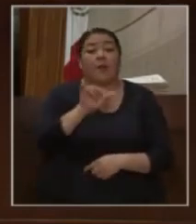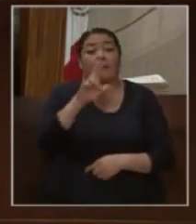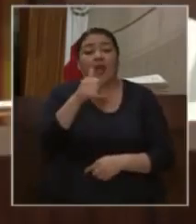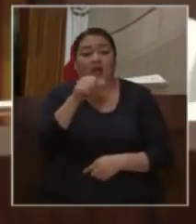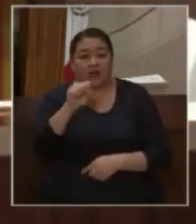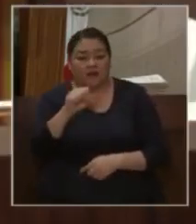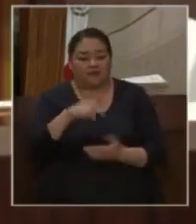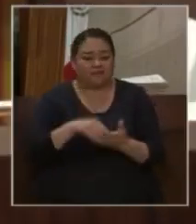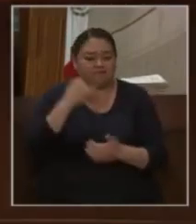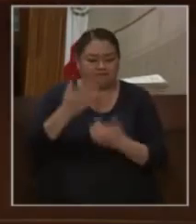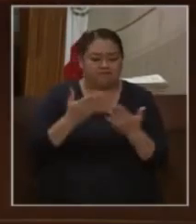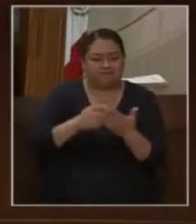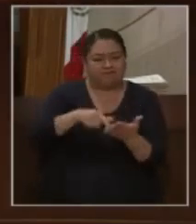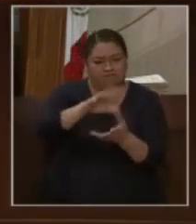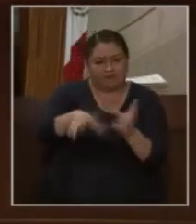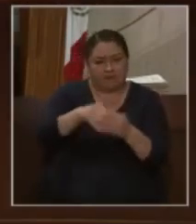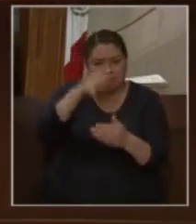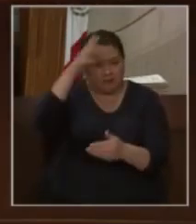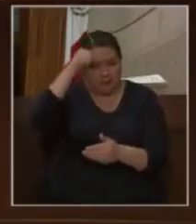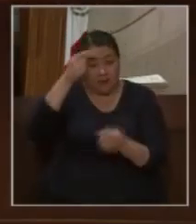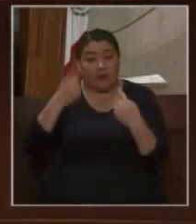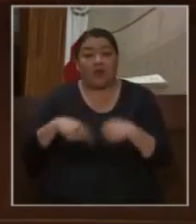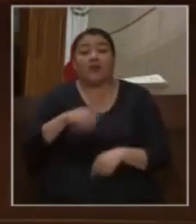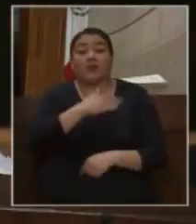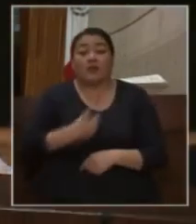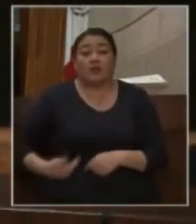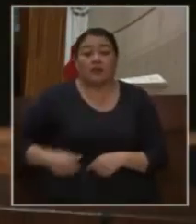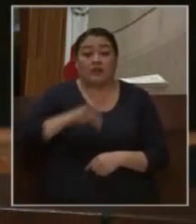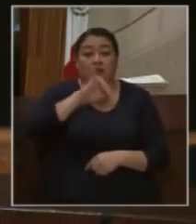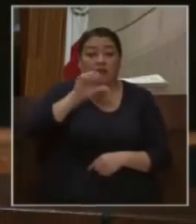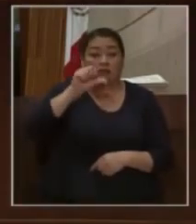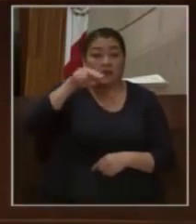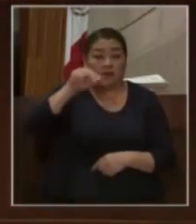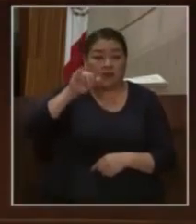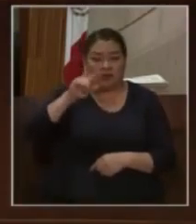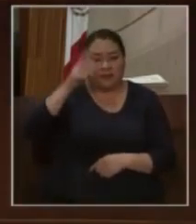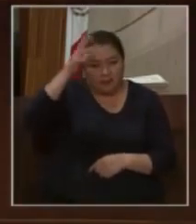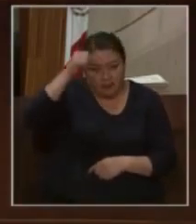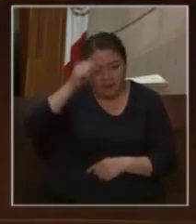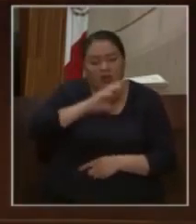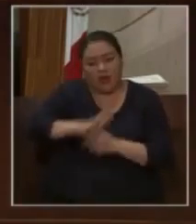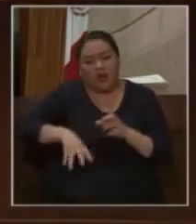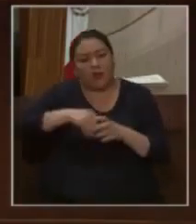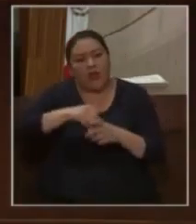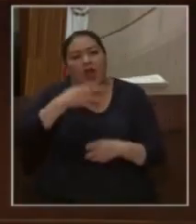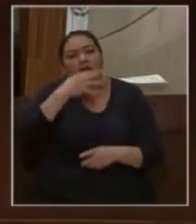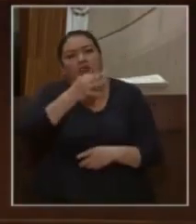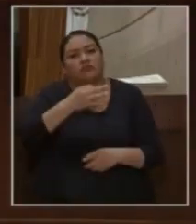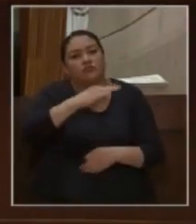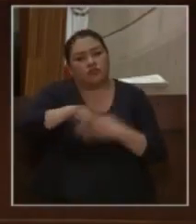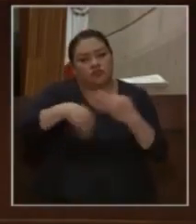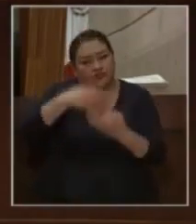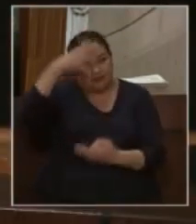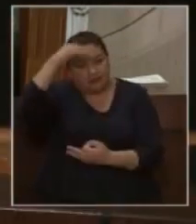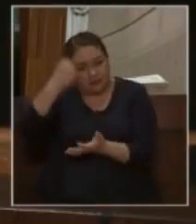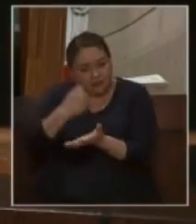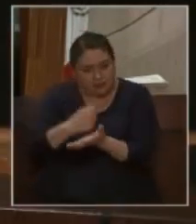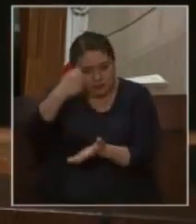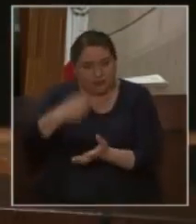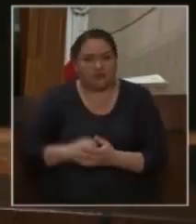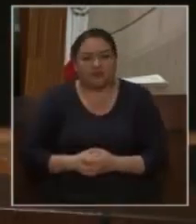Vargas Valdés. Con todos los proyectos. Magistrada presidenta Yanino Taral Malasís. A favor. Magistrada presidenta, los asuntos de la cuenta fueron aprobados por unanimidad de